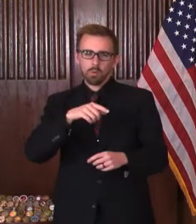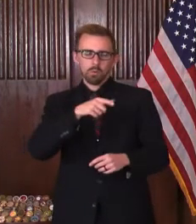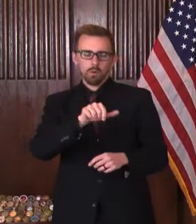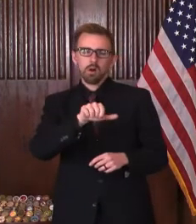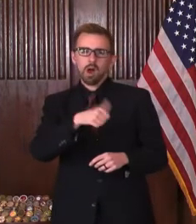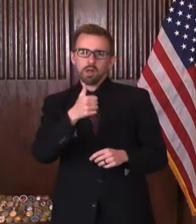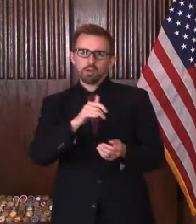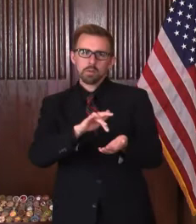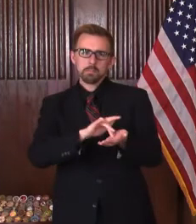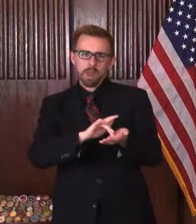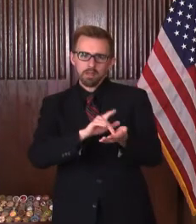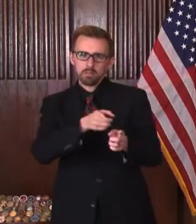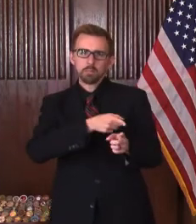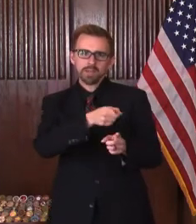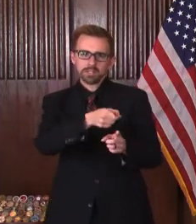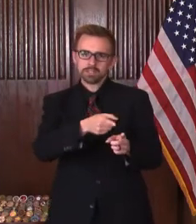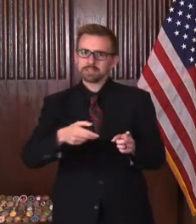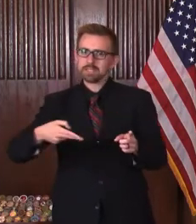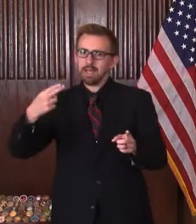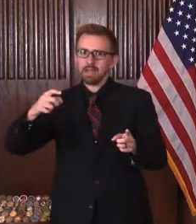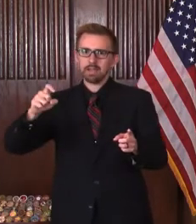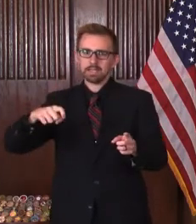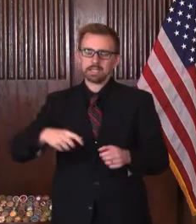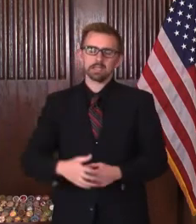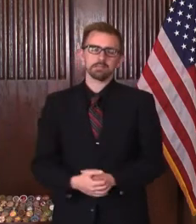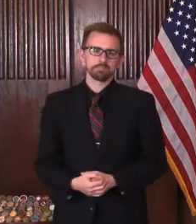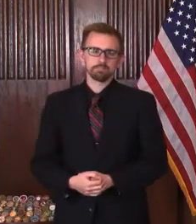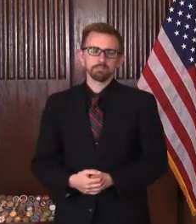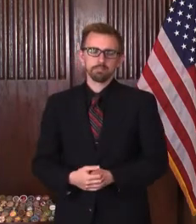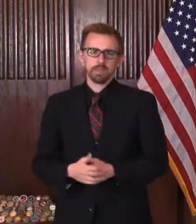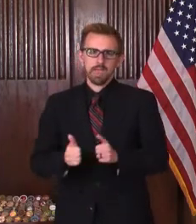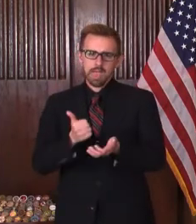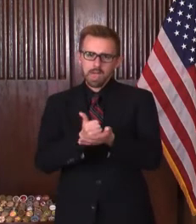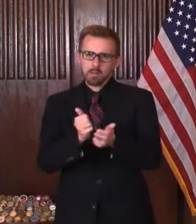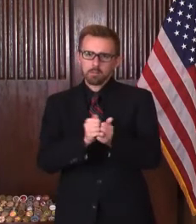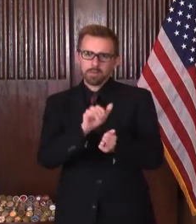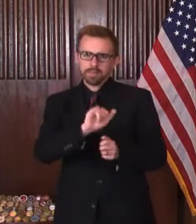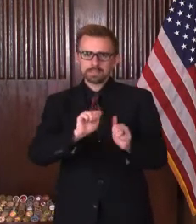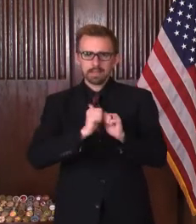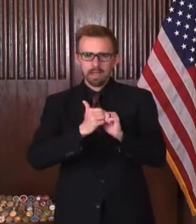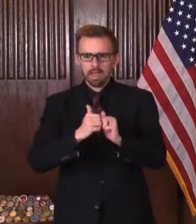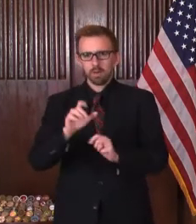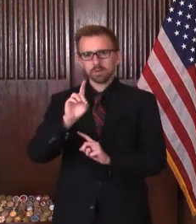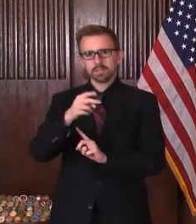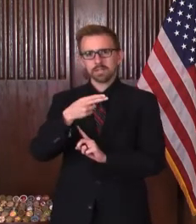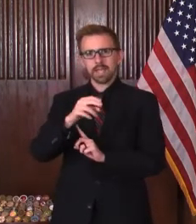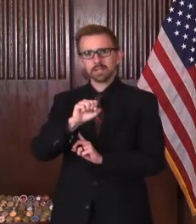del aire, se ha visto que los otros coronavirus no son transmitidos a través del aire